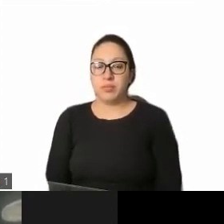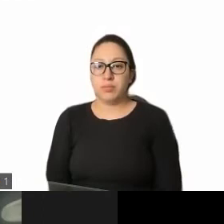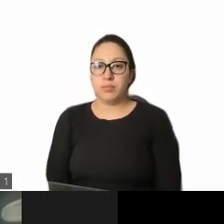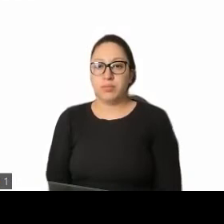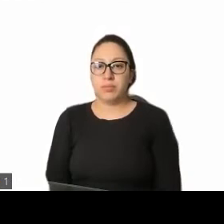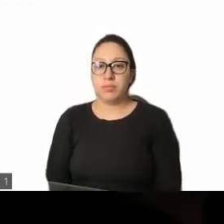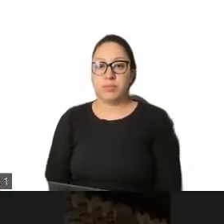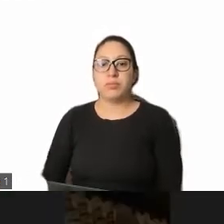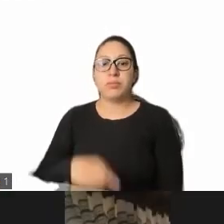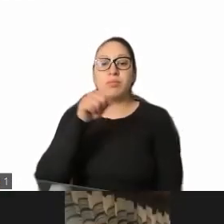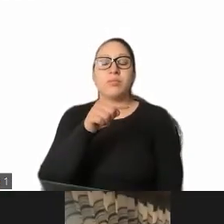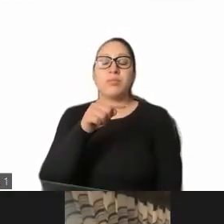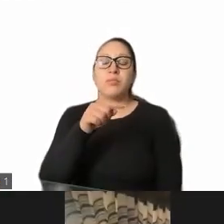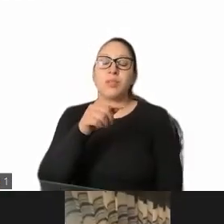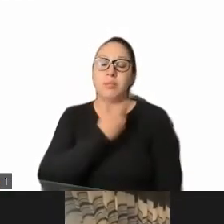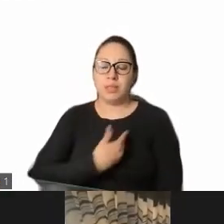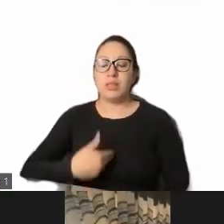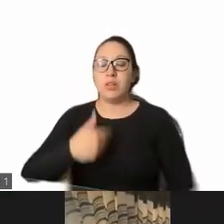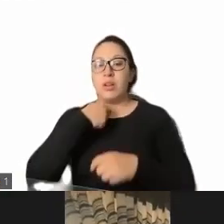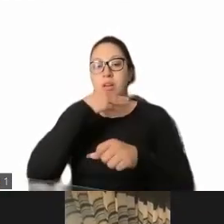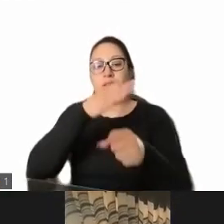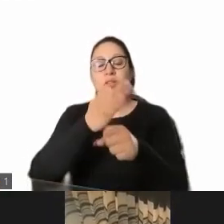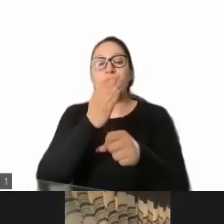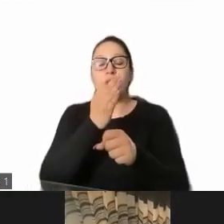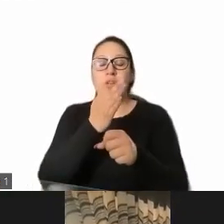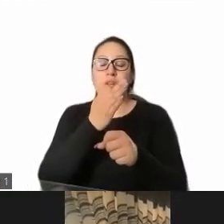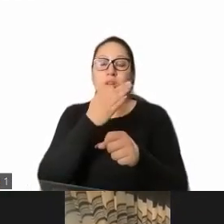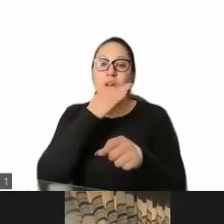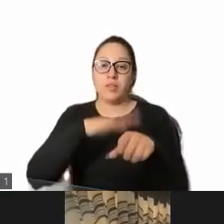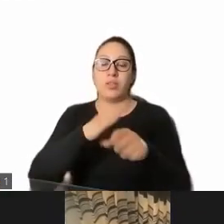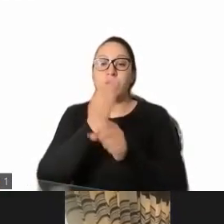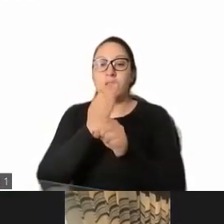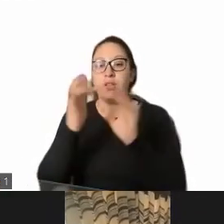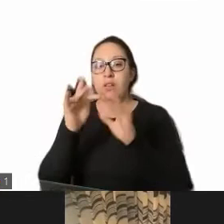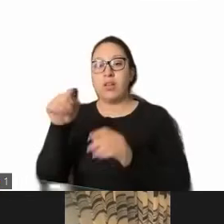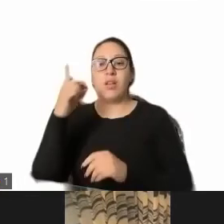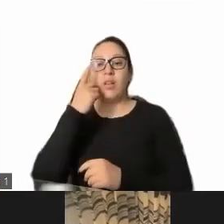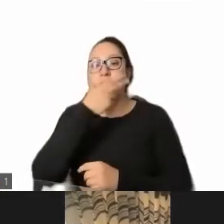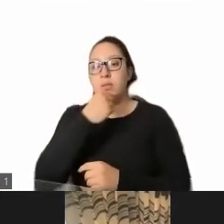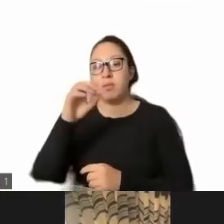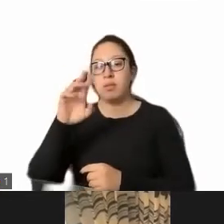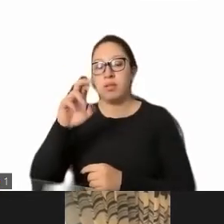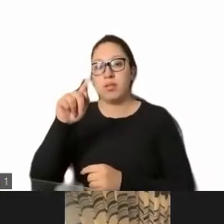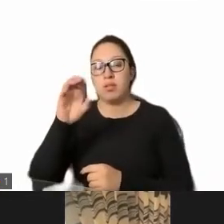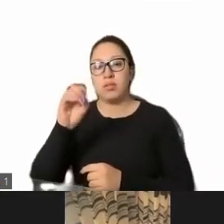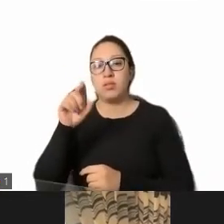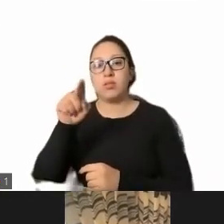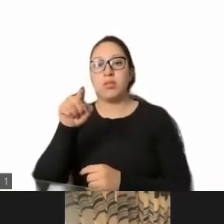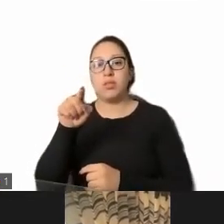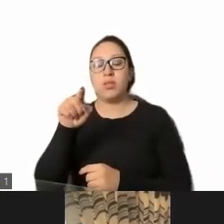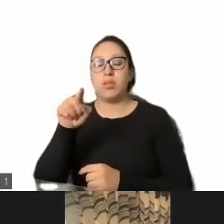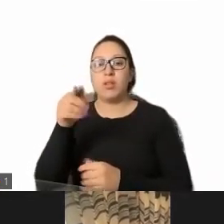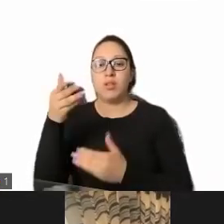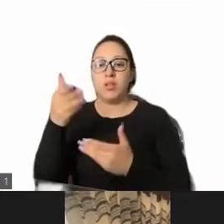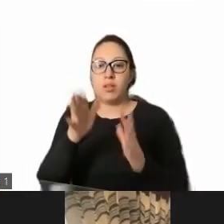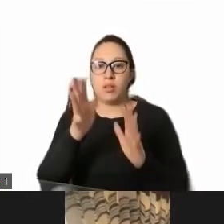Diputada Circe, con la asistencia del diputado Alarcón. Diputado Rubio, Sí, ¿me puede pasar lista, por